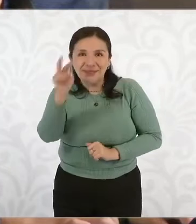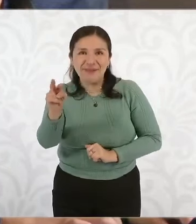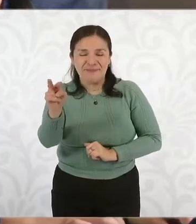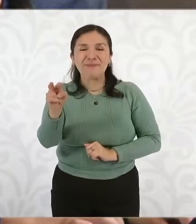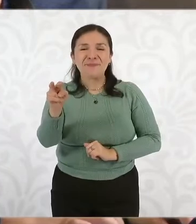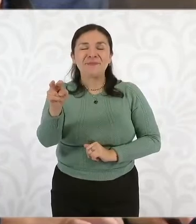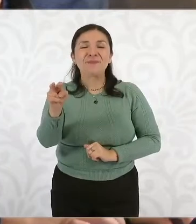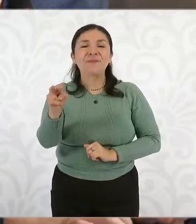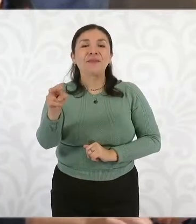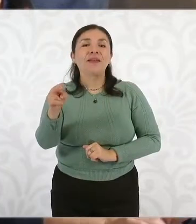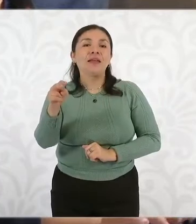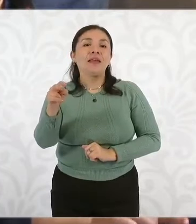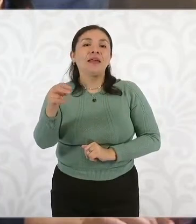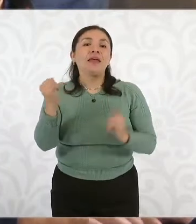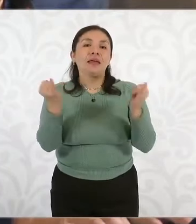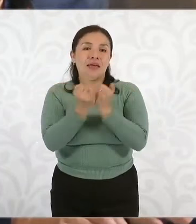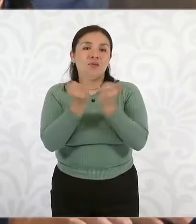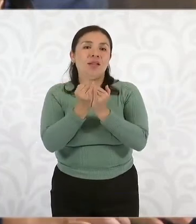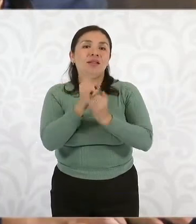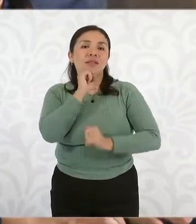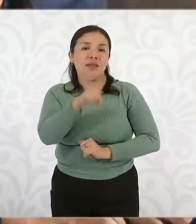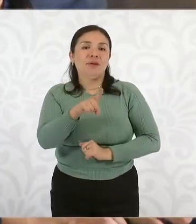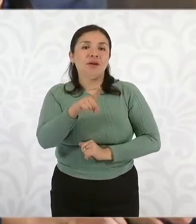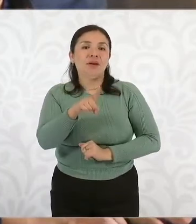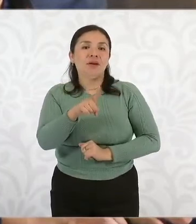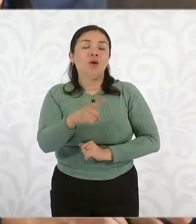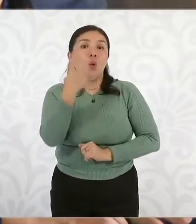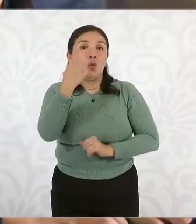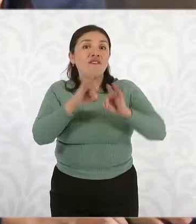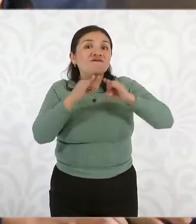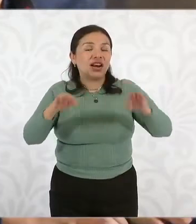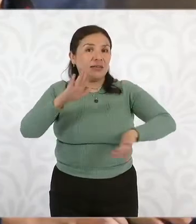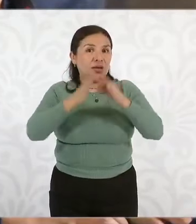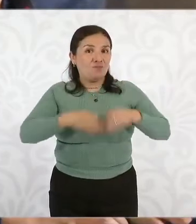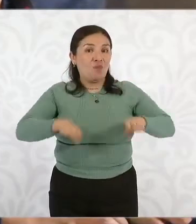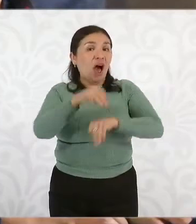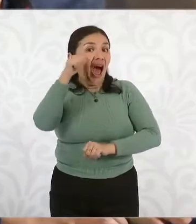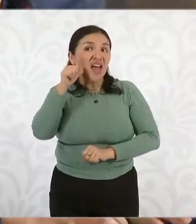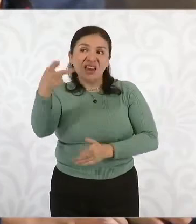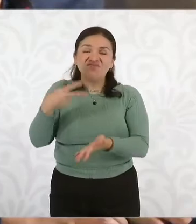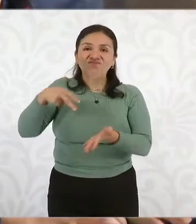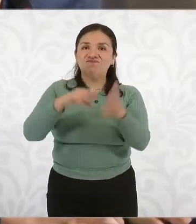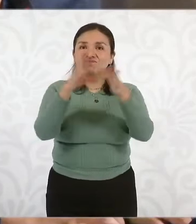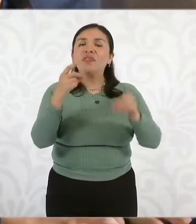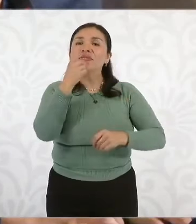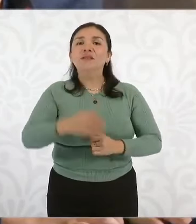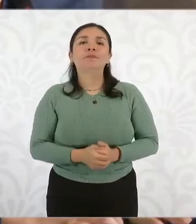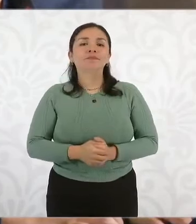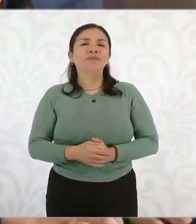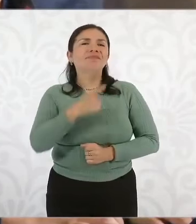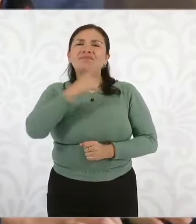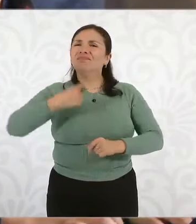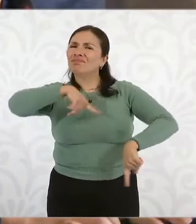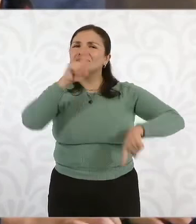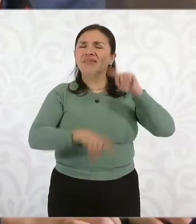Y bueno, como estudiante de la UNAM, también hay que decirlo, una de las frases poderosas que ocupó ayer es que hay que contrarrestar el